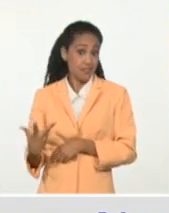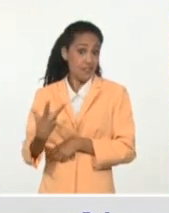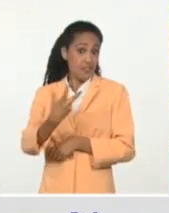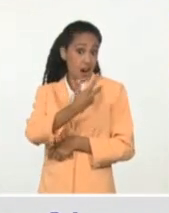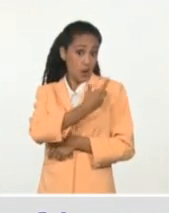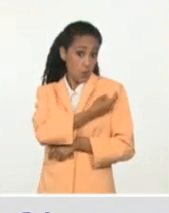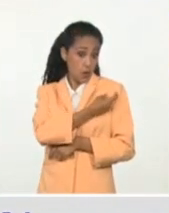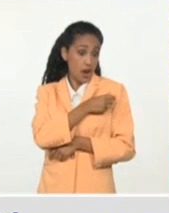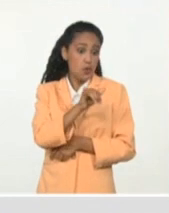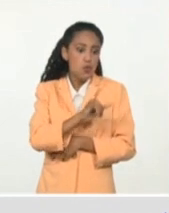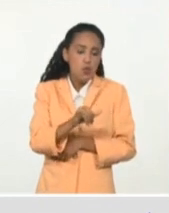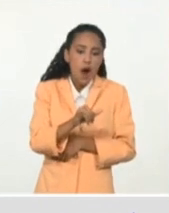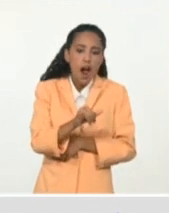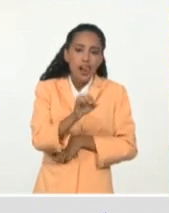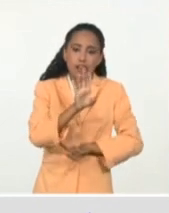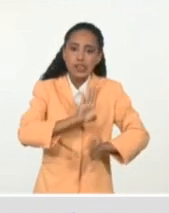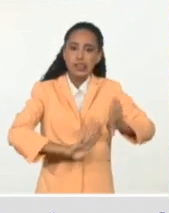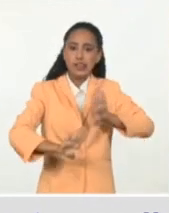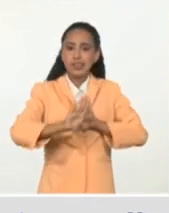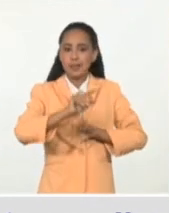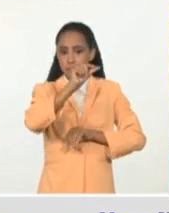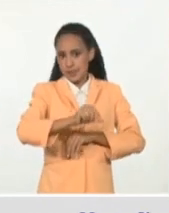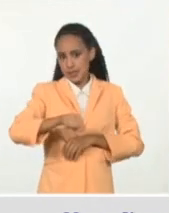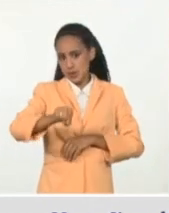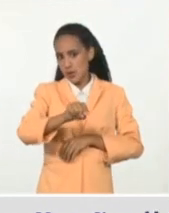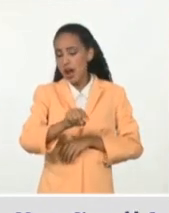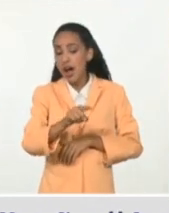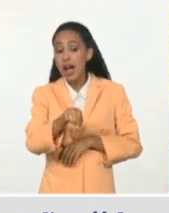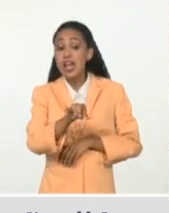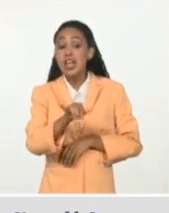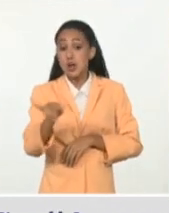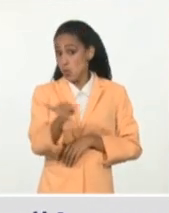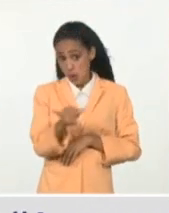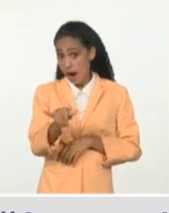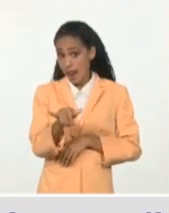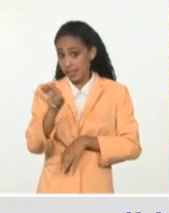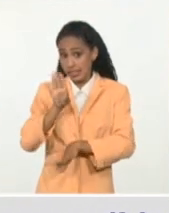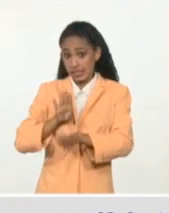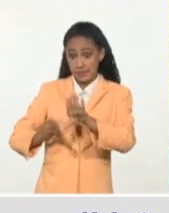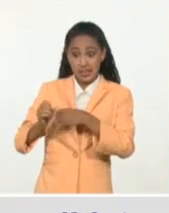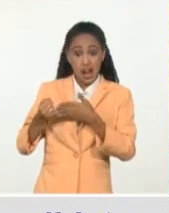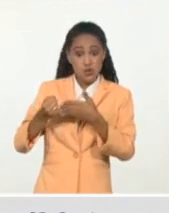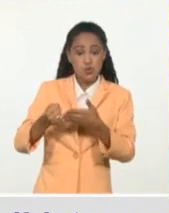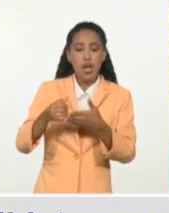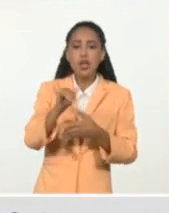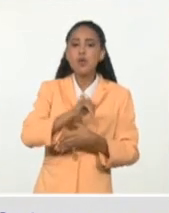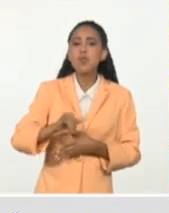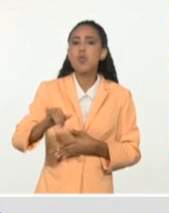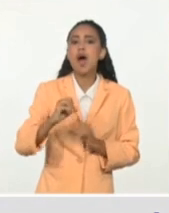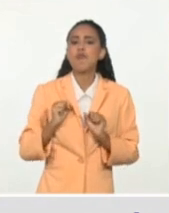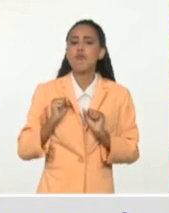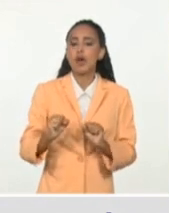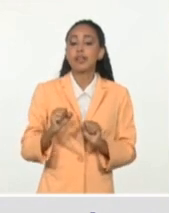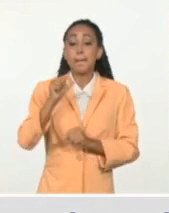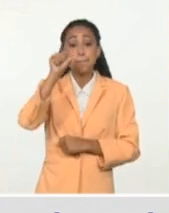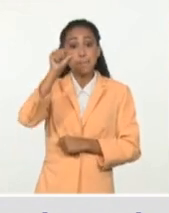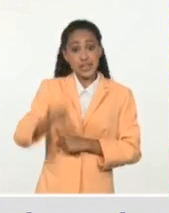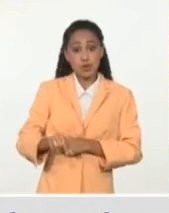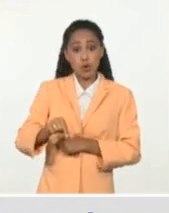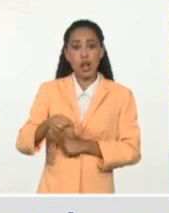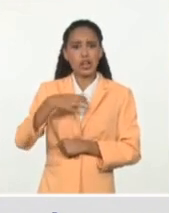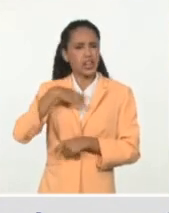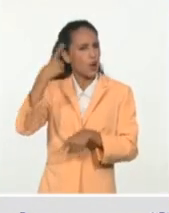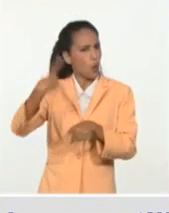que no solo va a proteger a los convalecientes, sino que va a ser una dosis de refuerzo para las personas que reciban otras